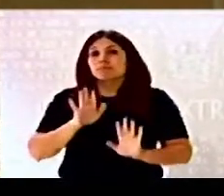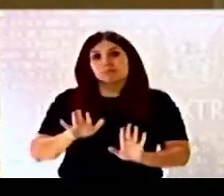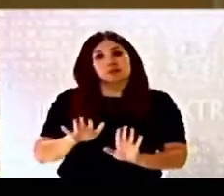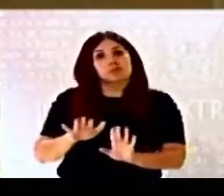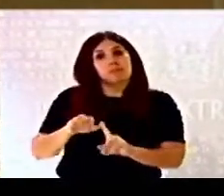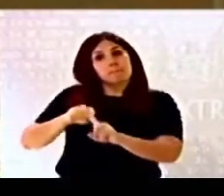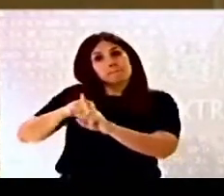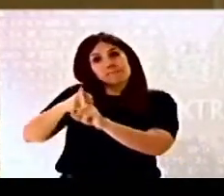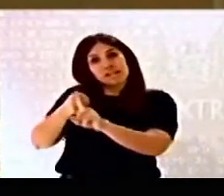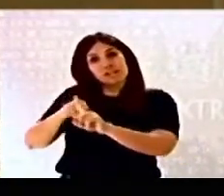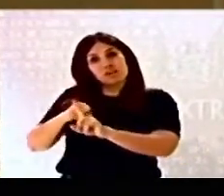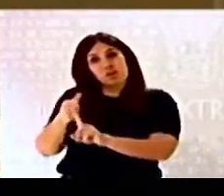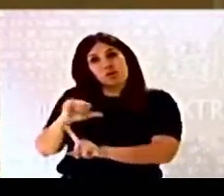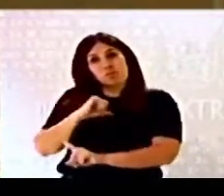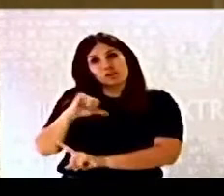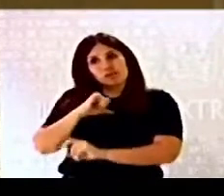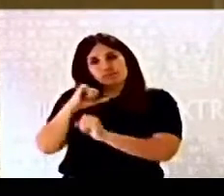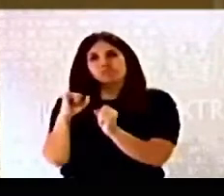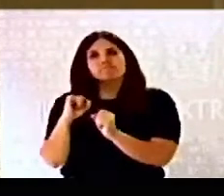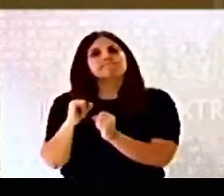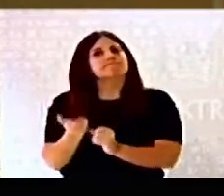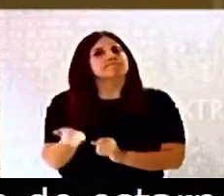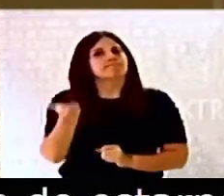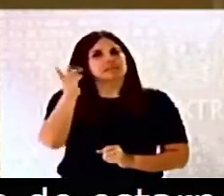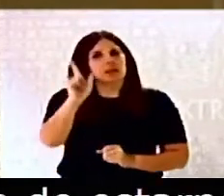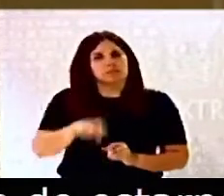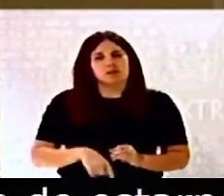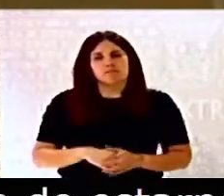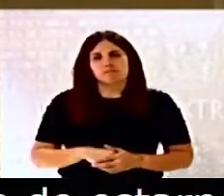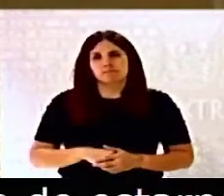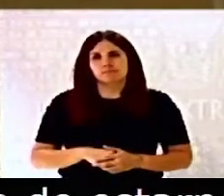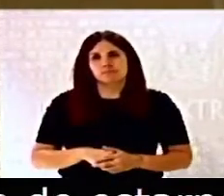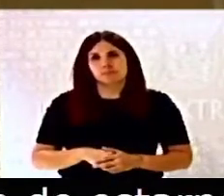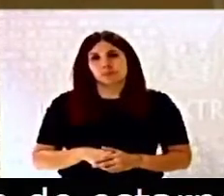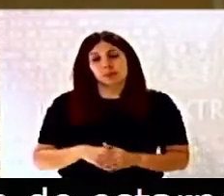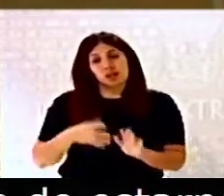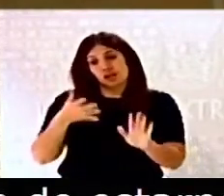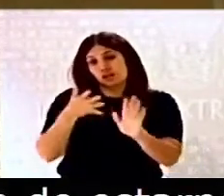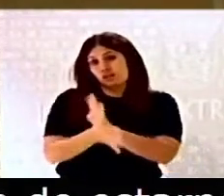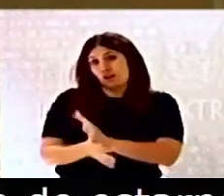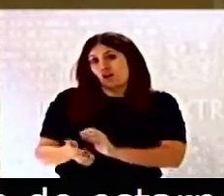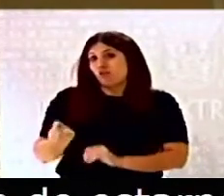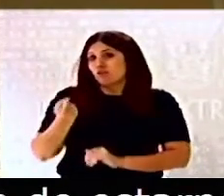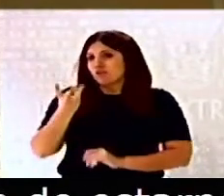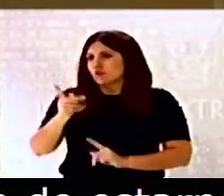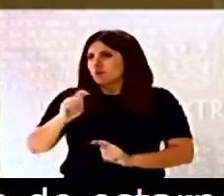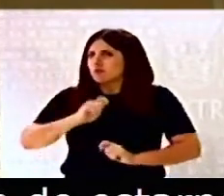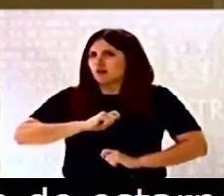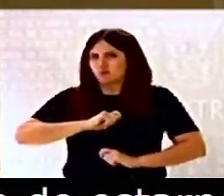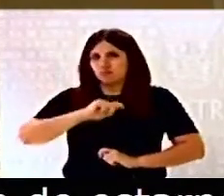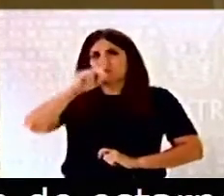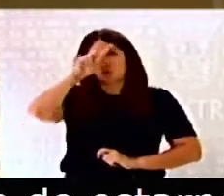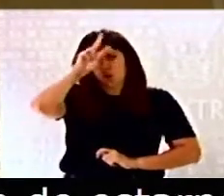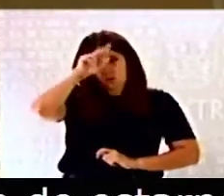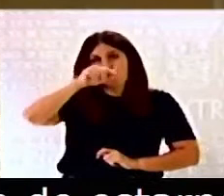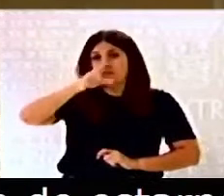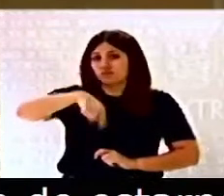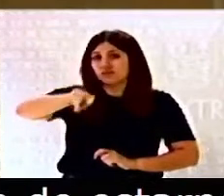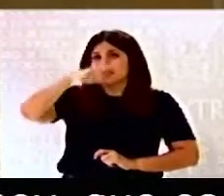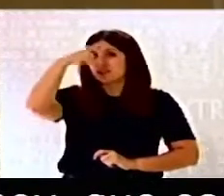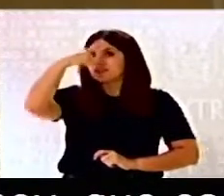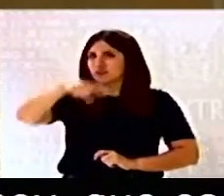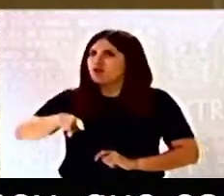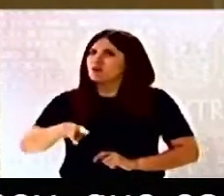subido en el día de hoy, que es otra cifra que nos preocupan y saben